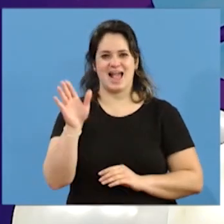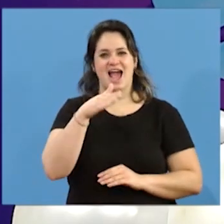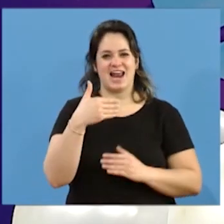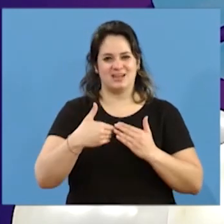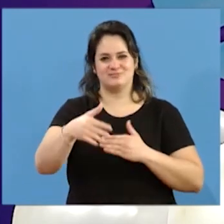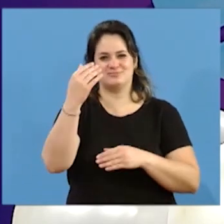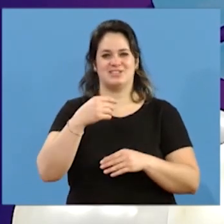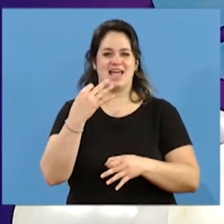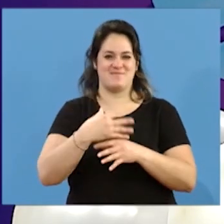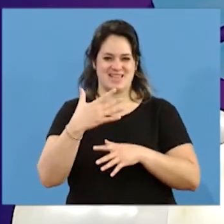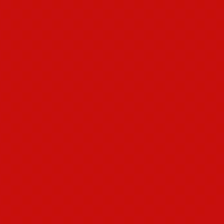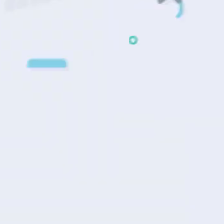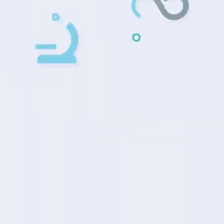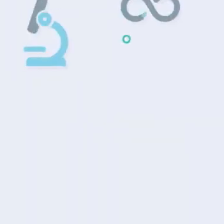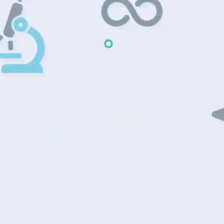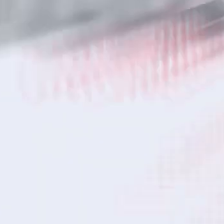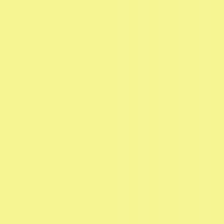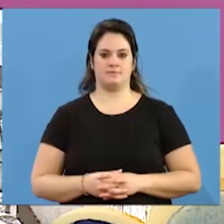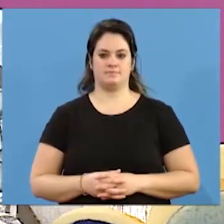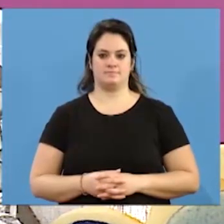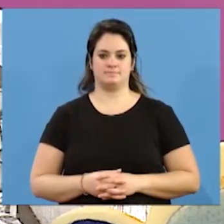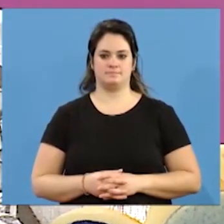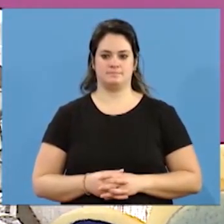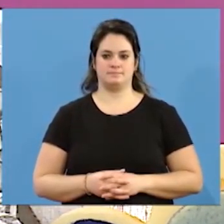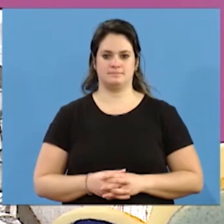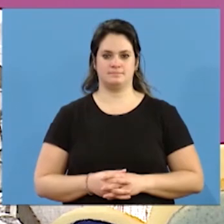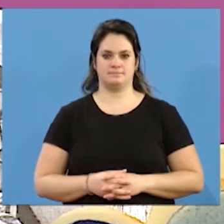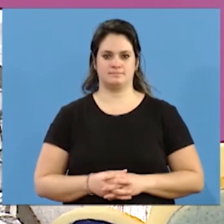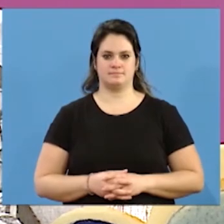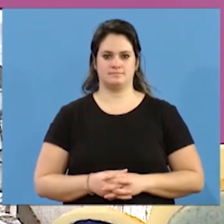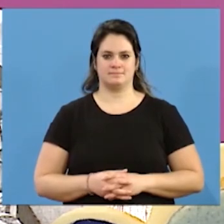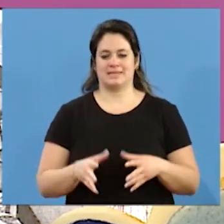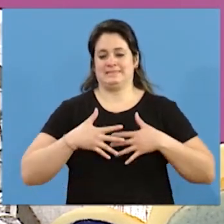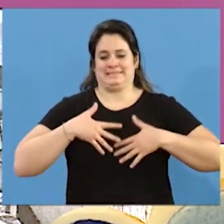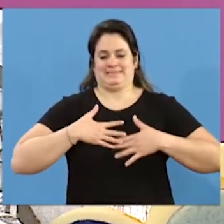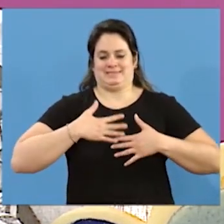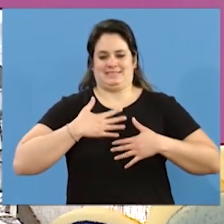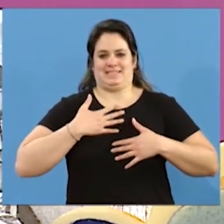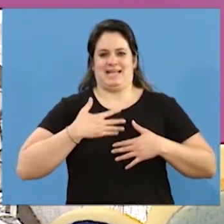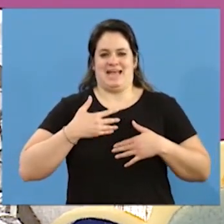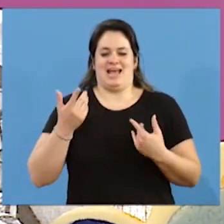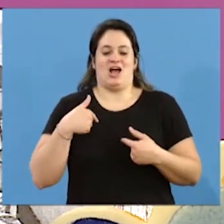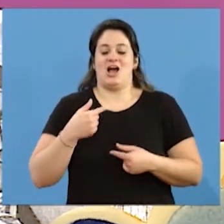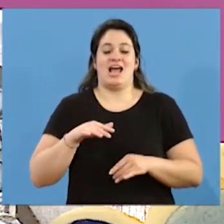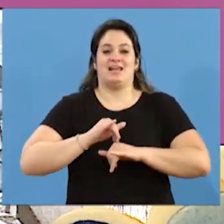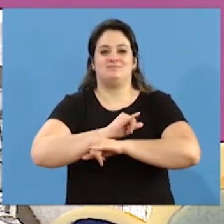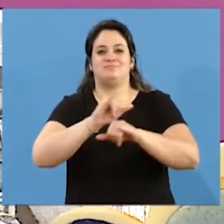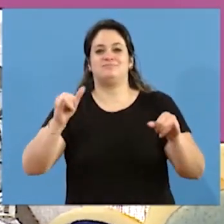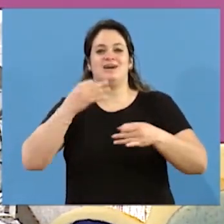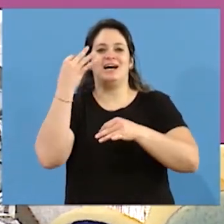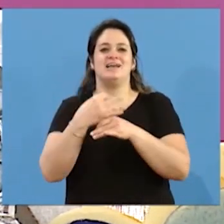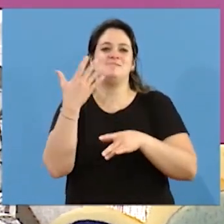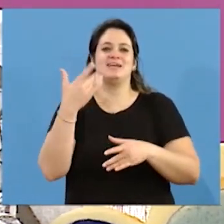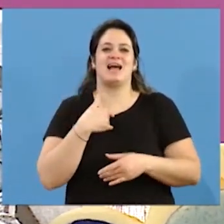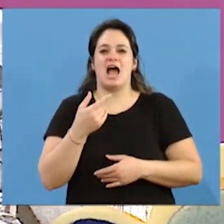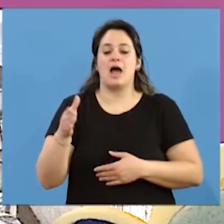este especial. La papa para Pepe. Ay, qué feliz que estoy en este programa especial para